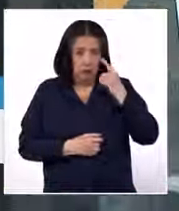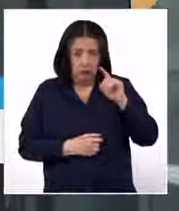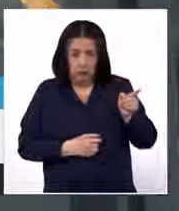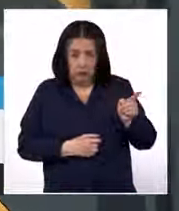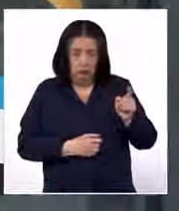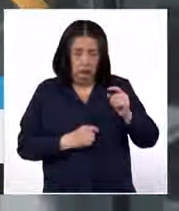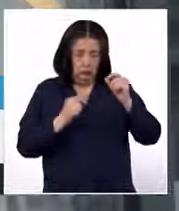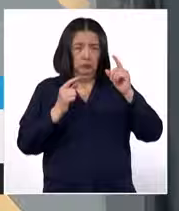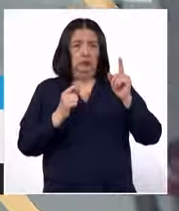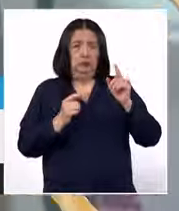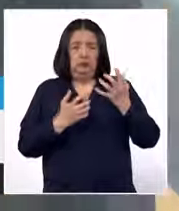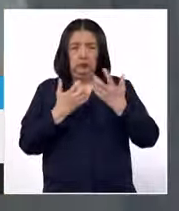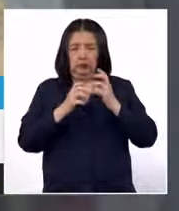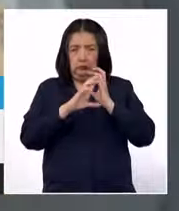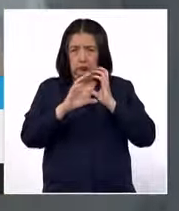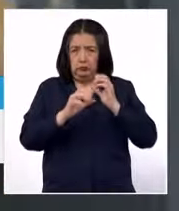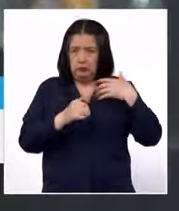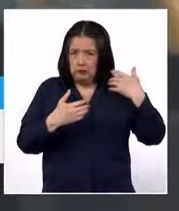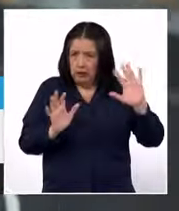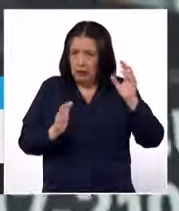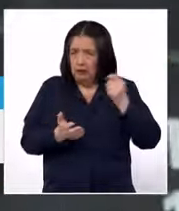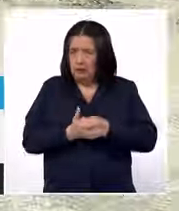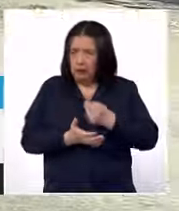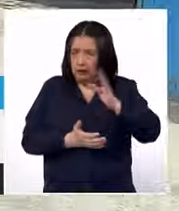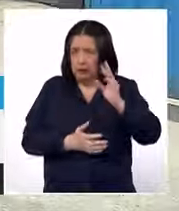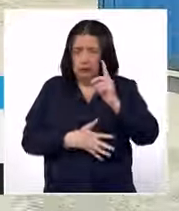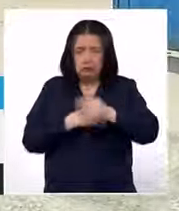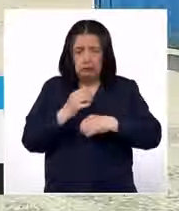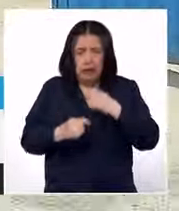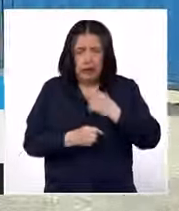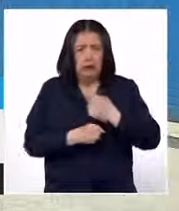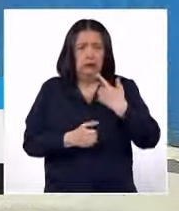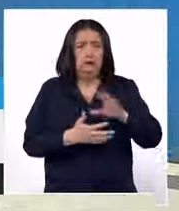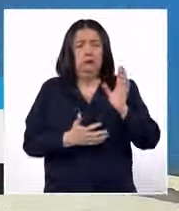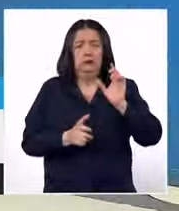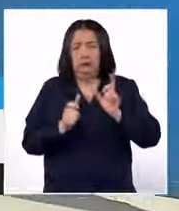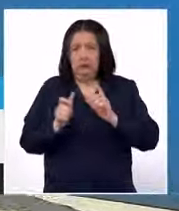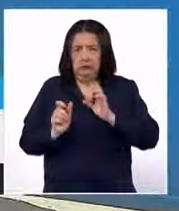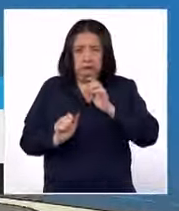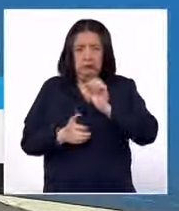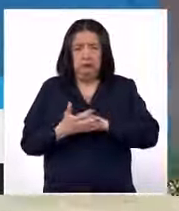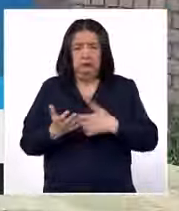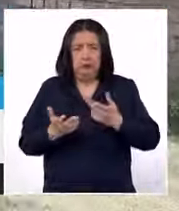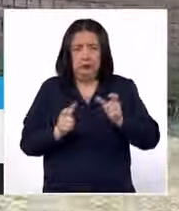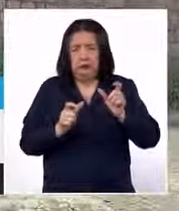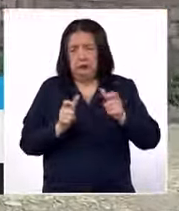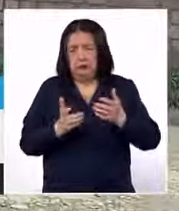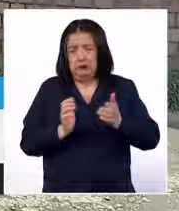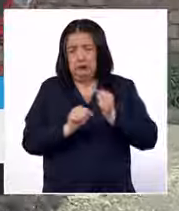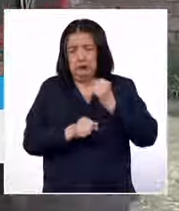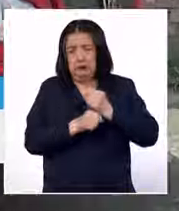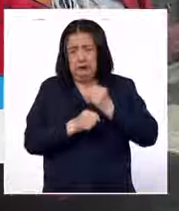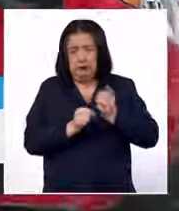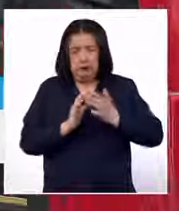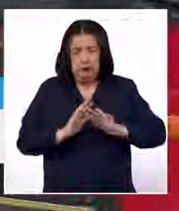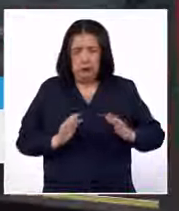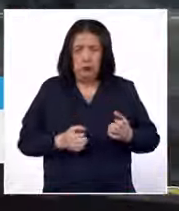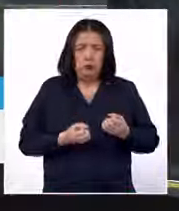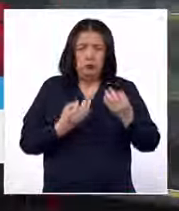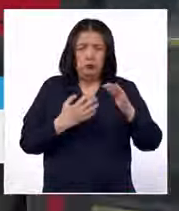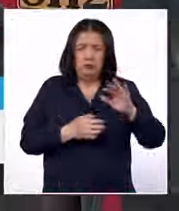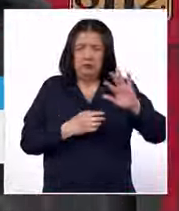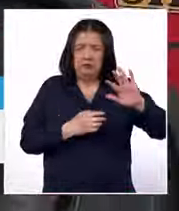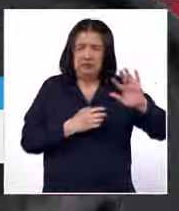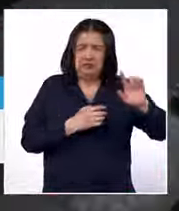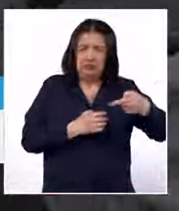que la empresa en la que labora lleva pagando más de un año a los extorsionadores por su tranquilidad. Montos que van entre los 5